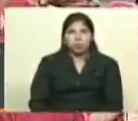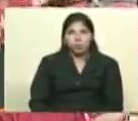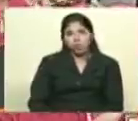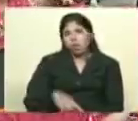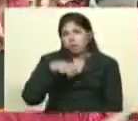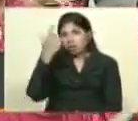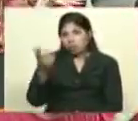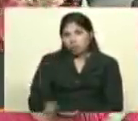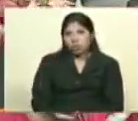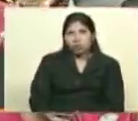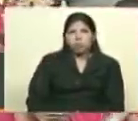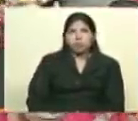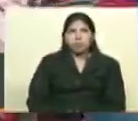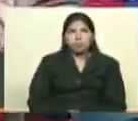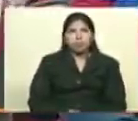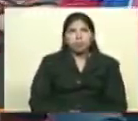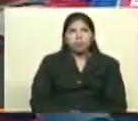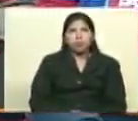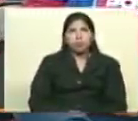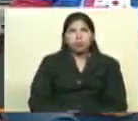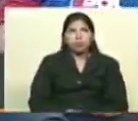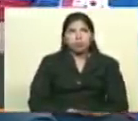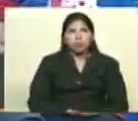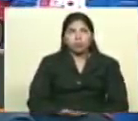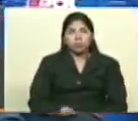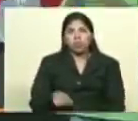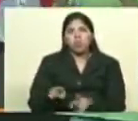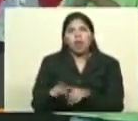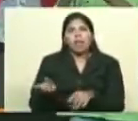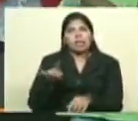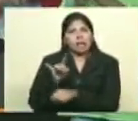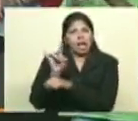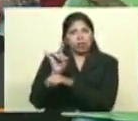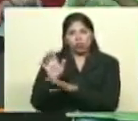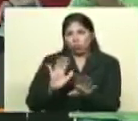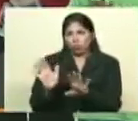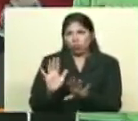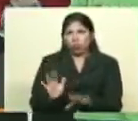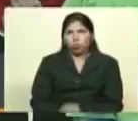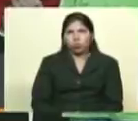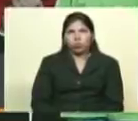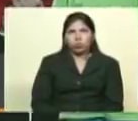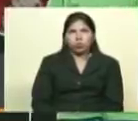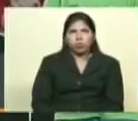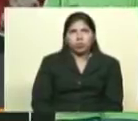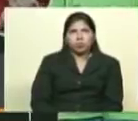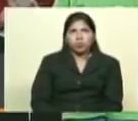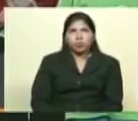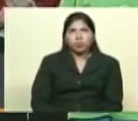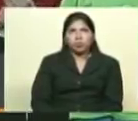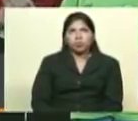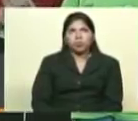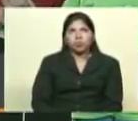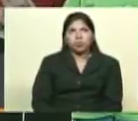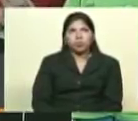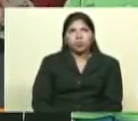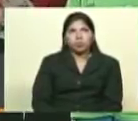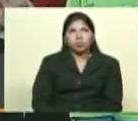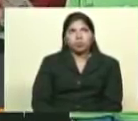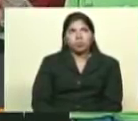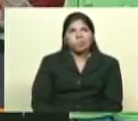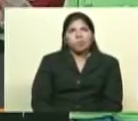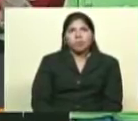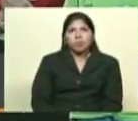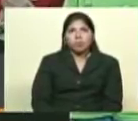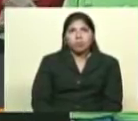desvergüenza, es una canallada bochornosa de los